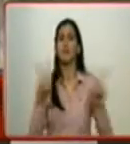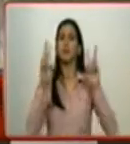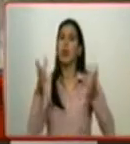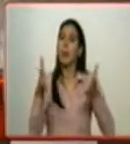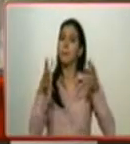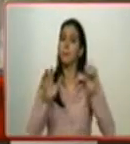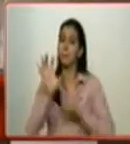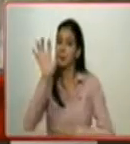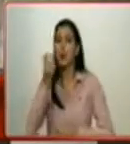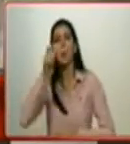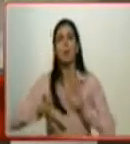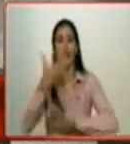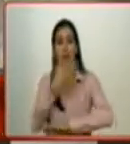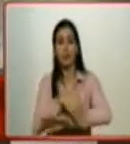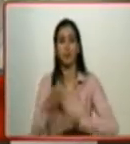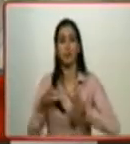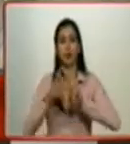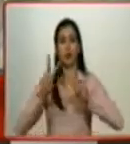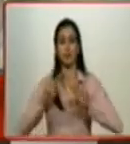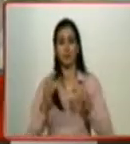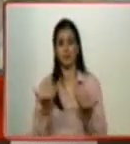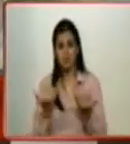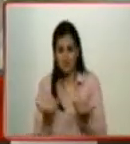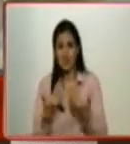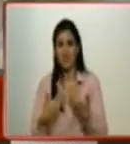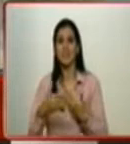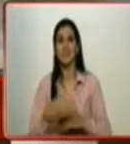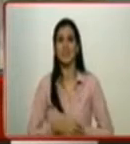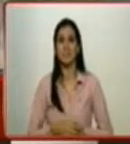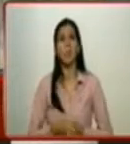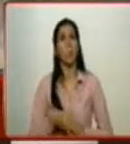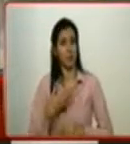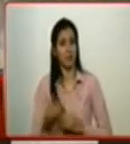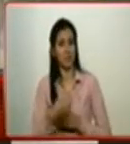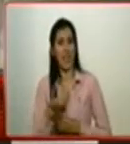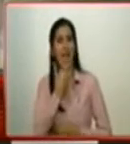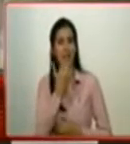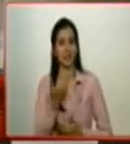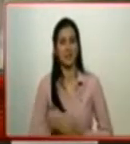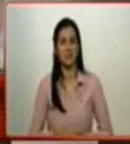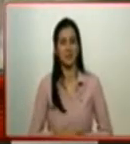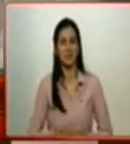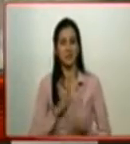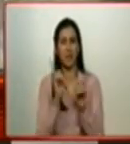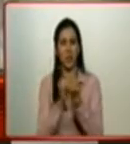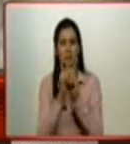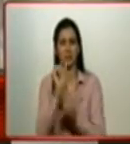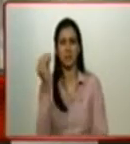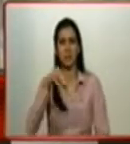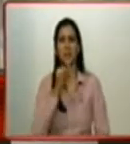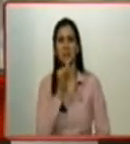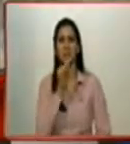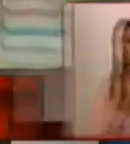y el Pueblo en la Calle por la Paz. A partir de este minuto, ustedes también pueden participar. Vamos a hacer una pausa y ya regresamos